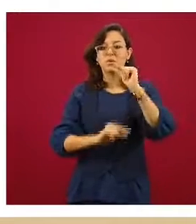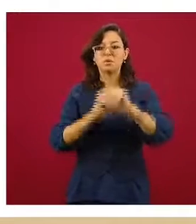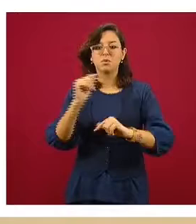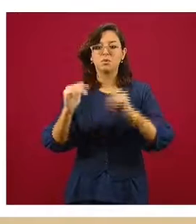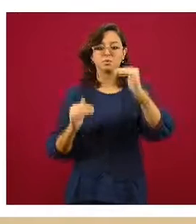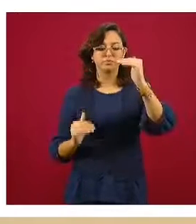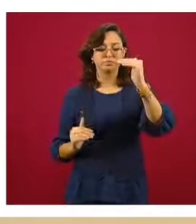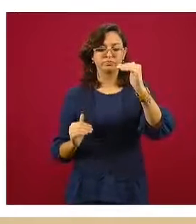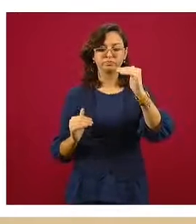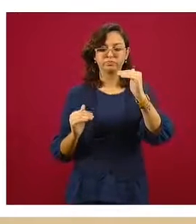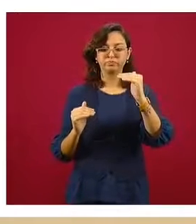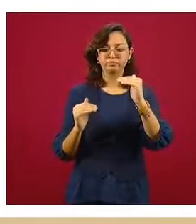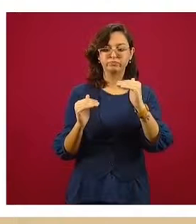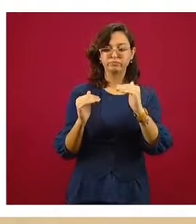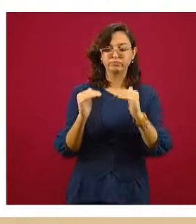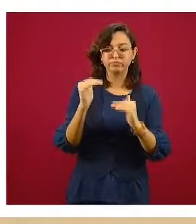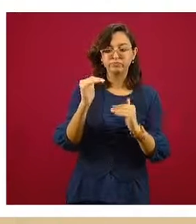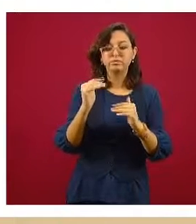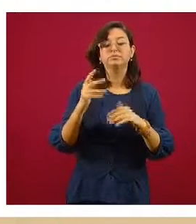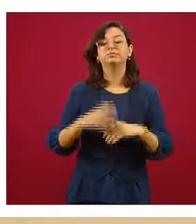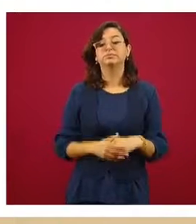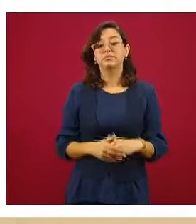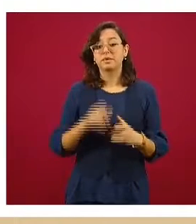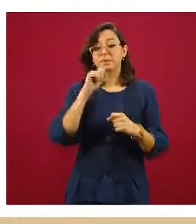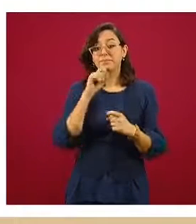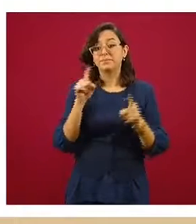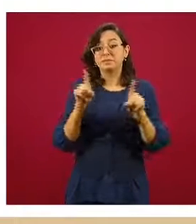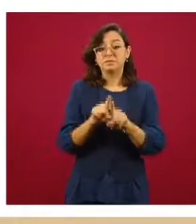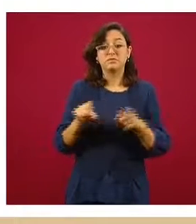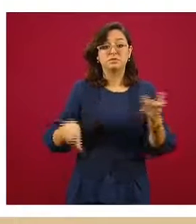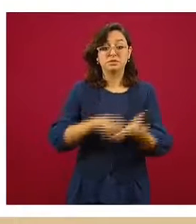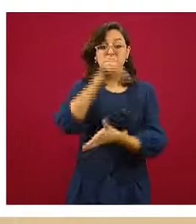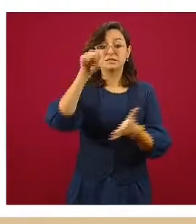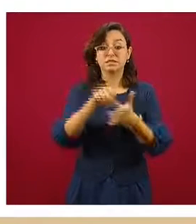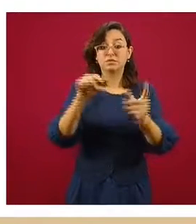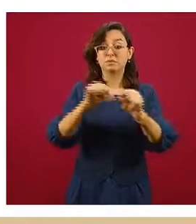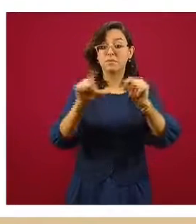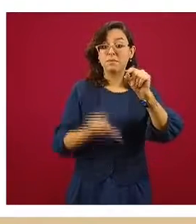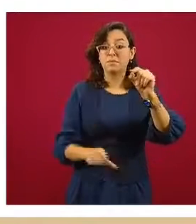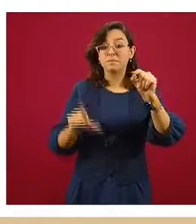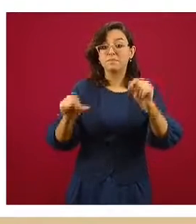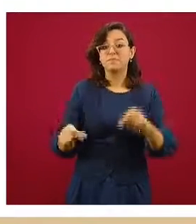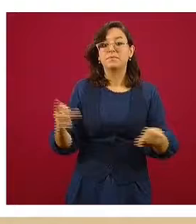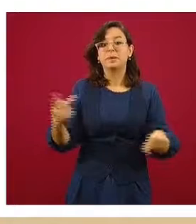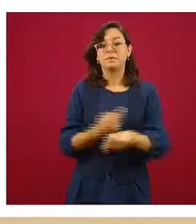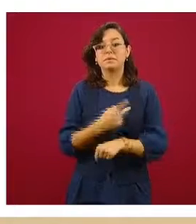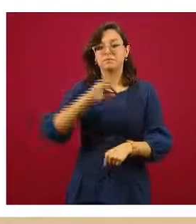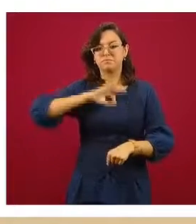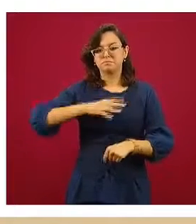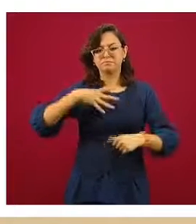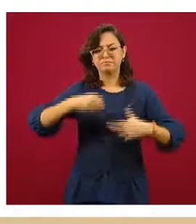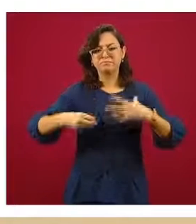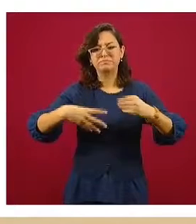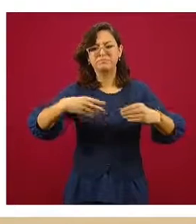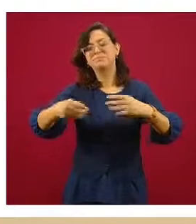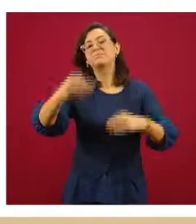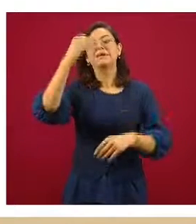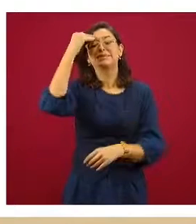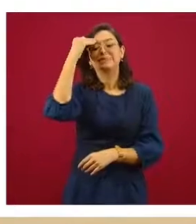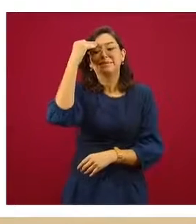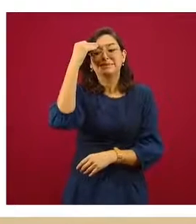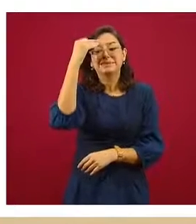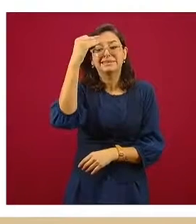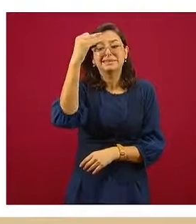No perder de vista que en el Valle de México la razón por la que esta epidemia se ha prolongado, a pesar de que llegó a su